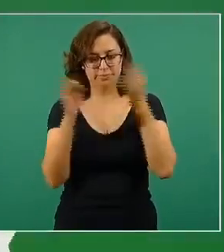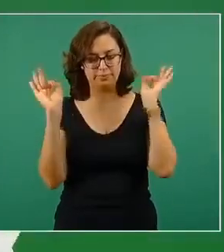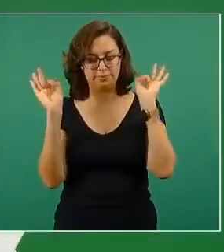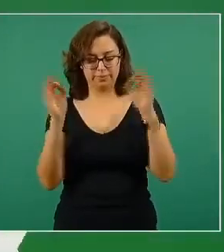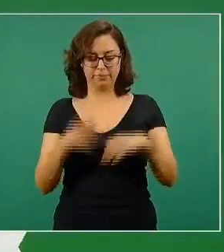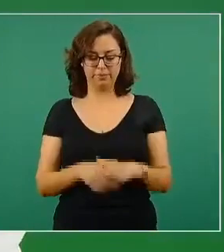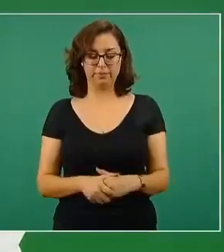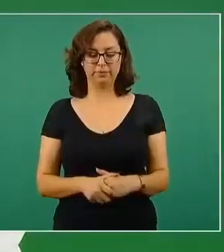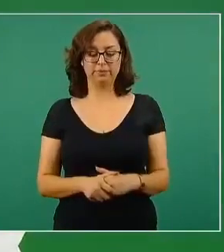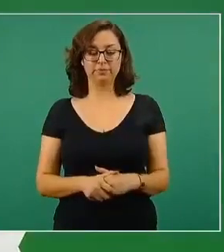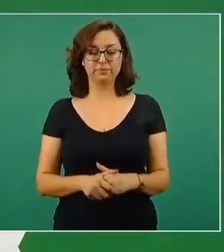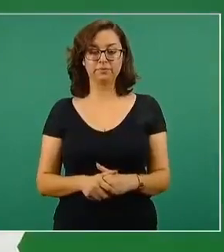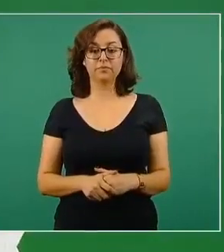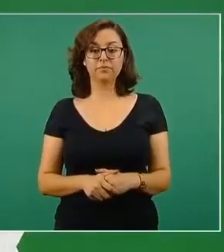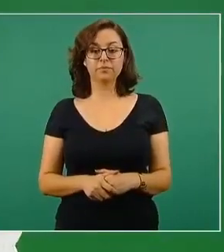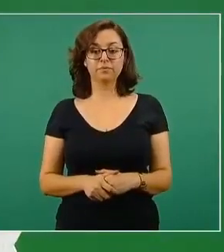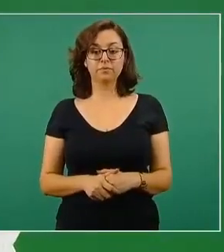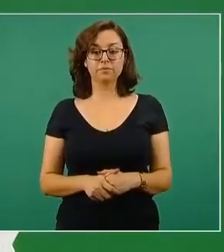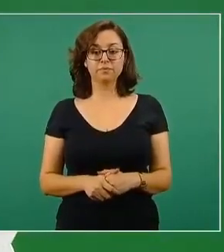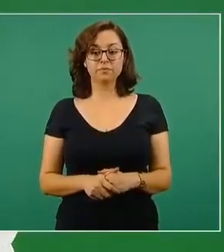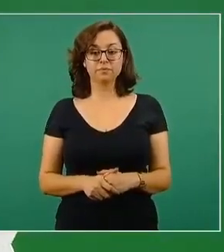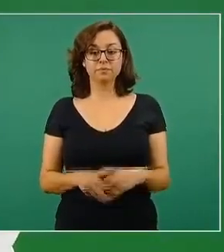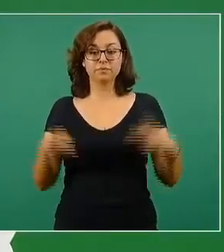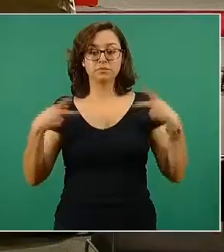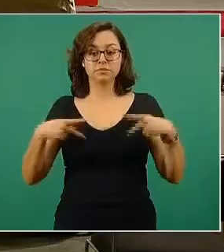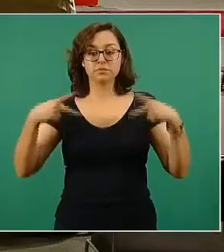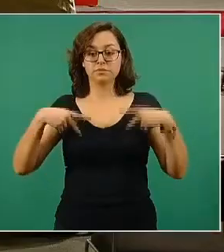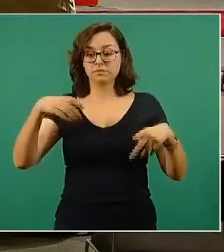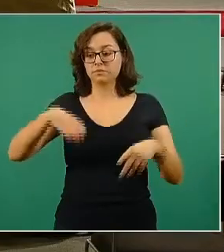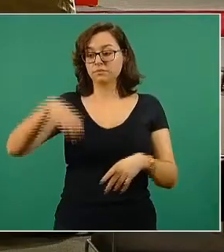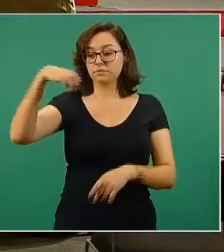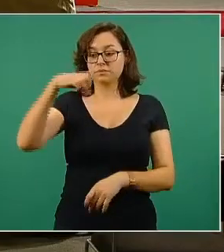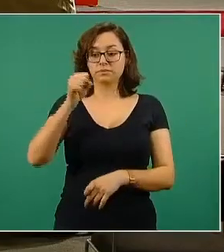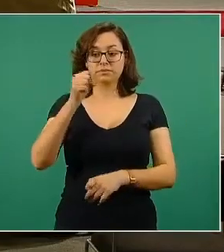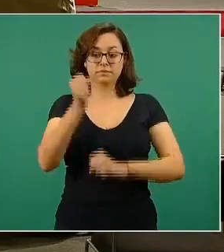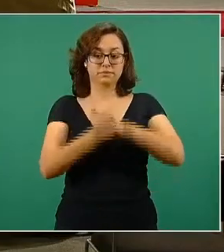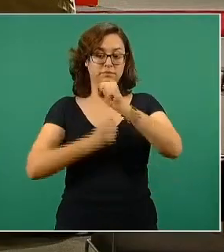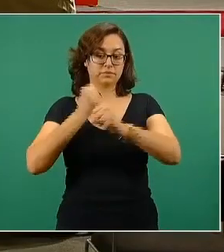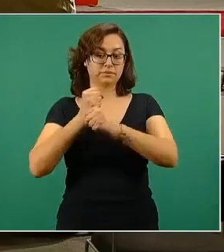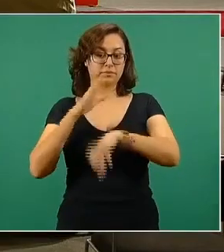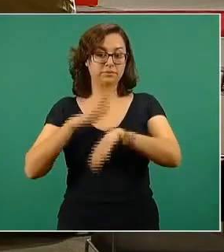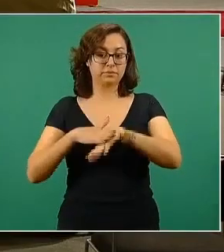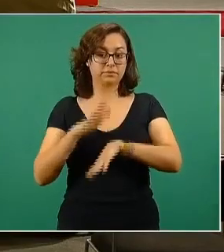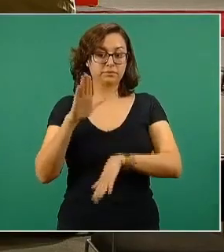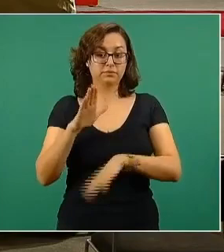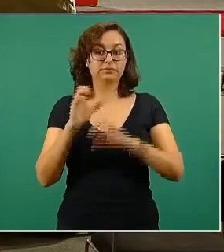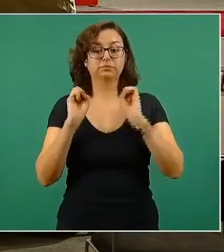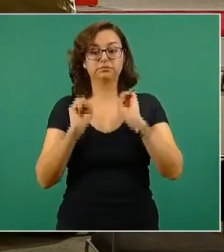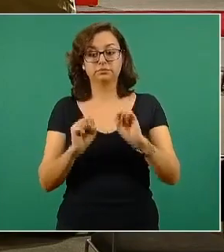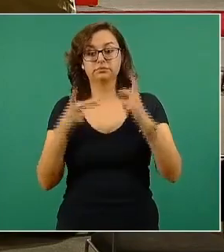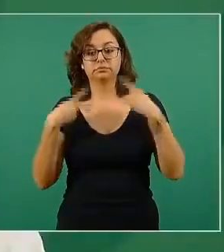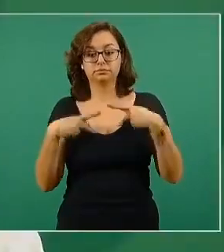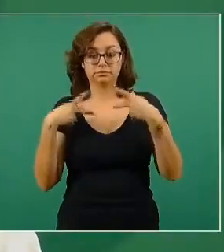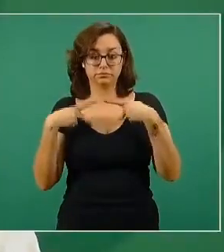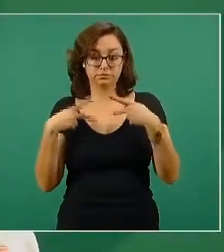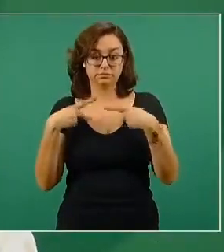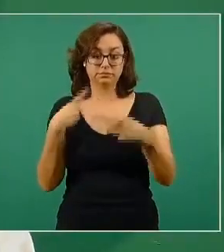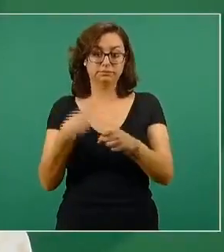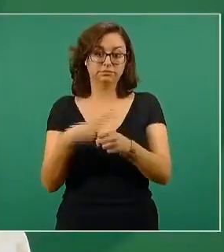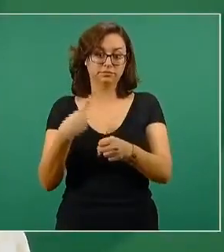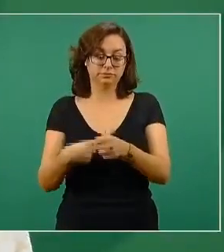todas. Las personas mayores de 60 años o personas que padecen alguna